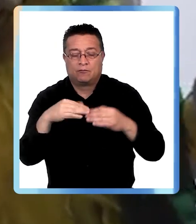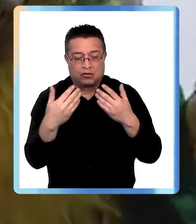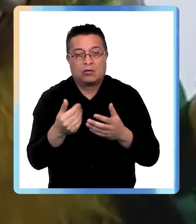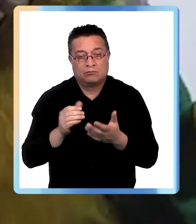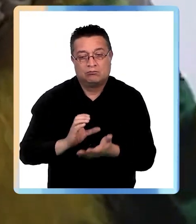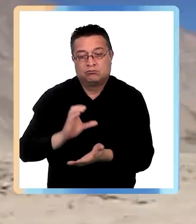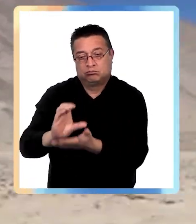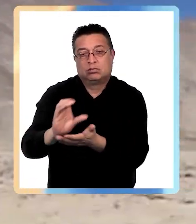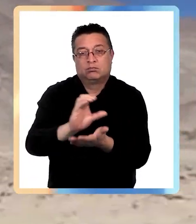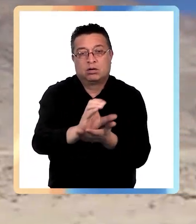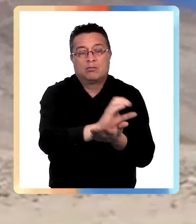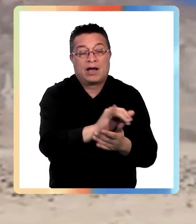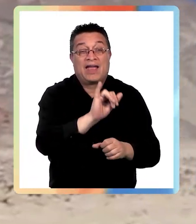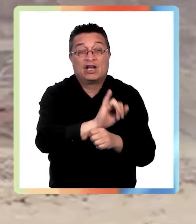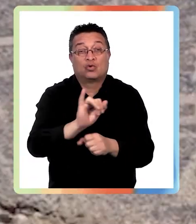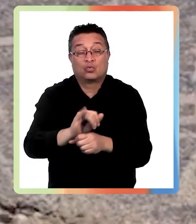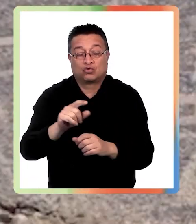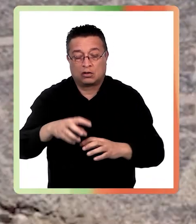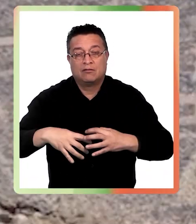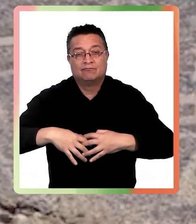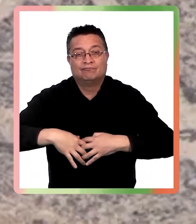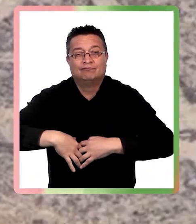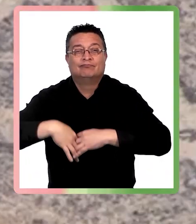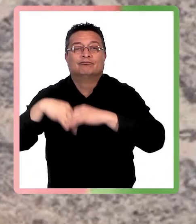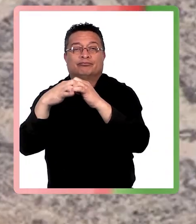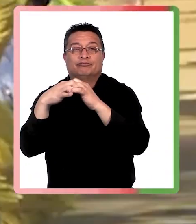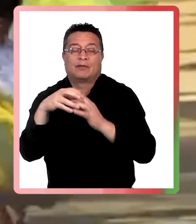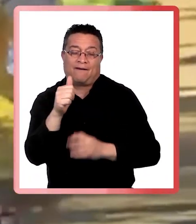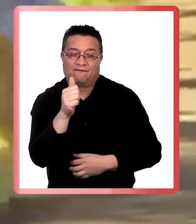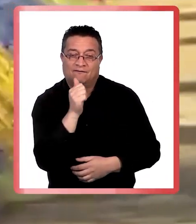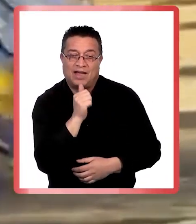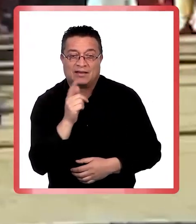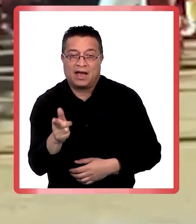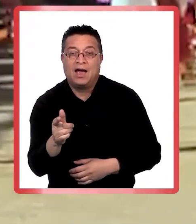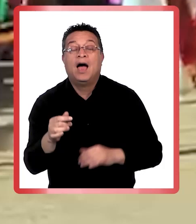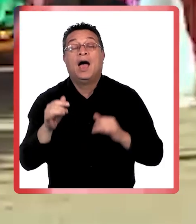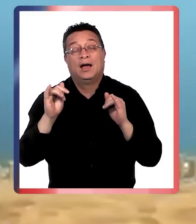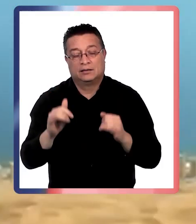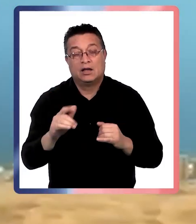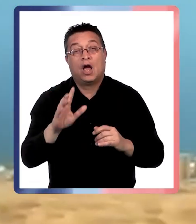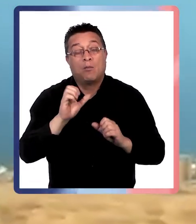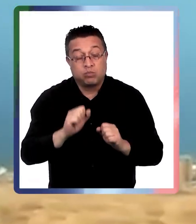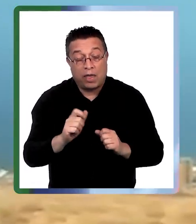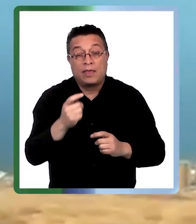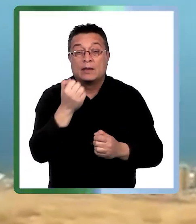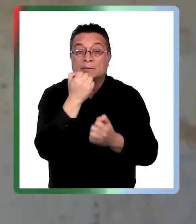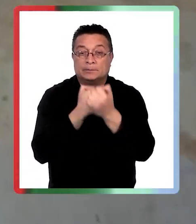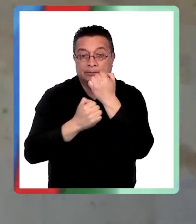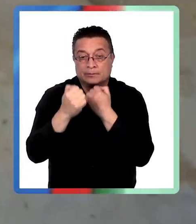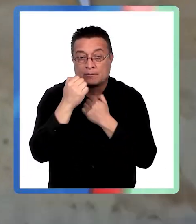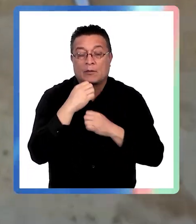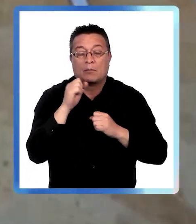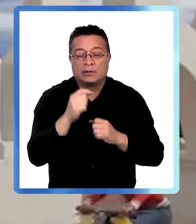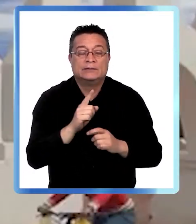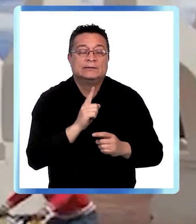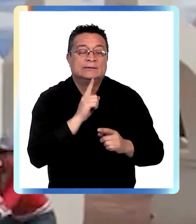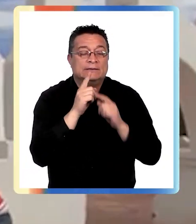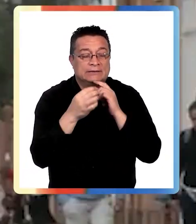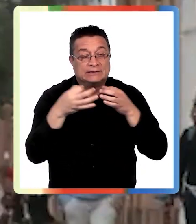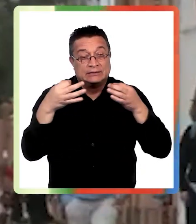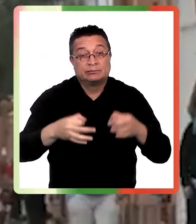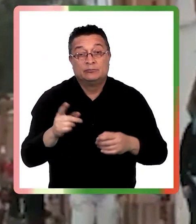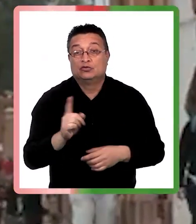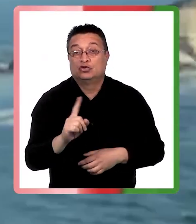a organismos o instituciones que están recién desarrollándose y existe el riesgo de que cometan errores, de que haya imperfecciones y de